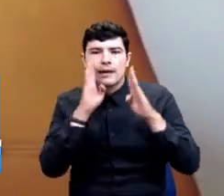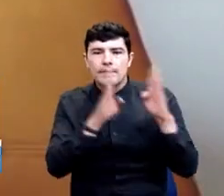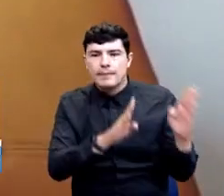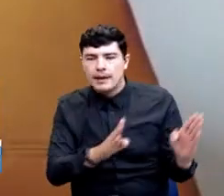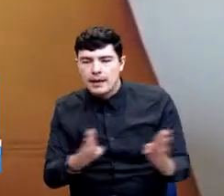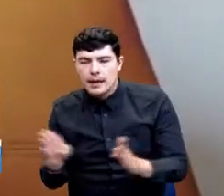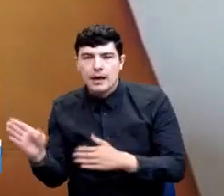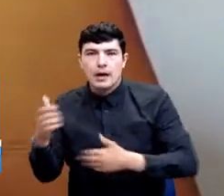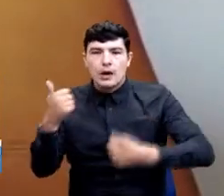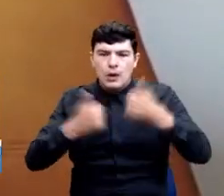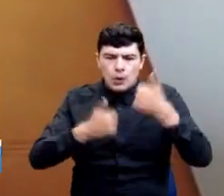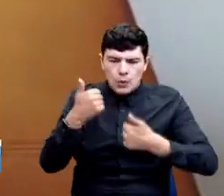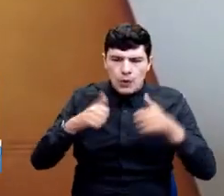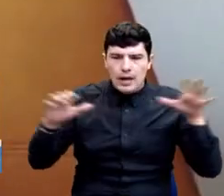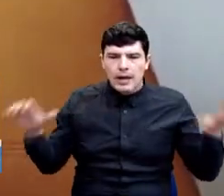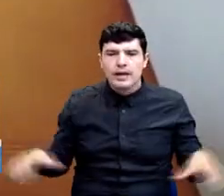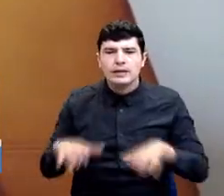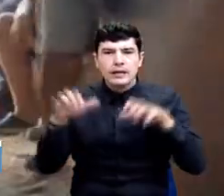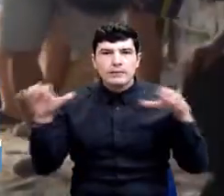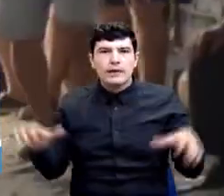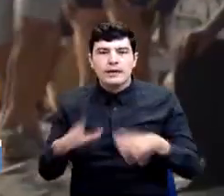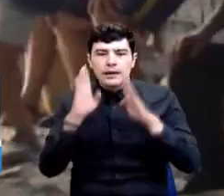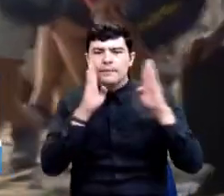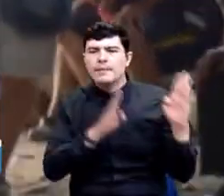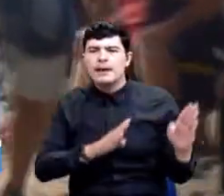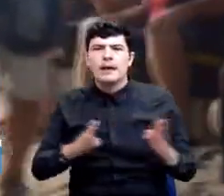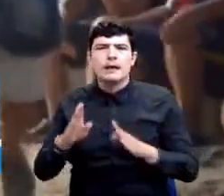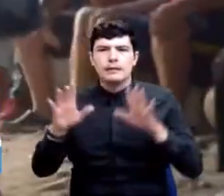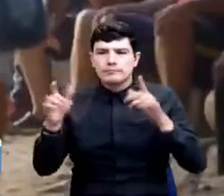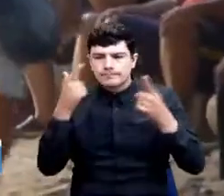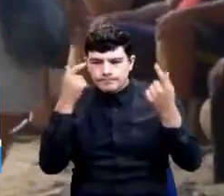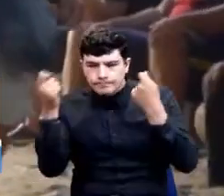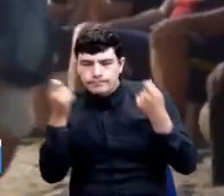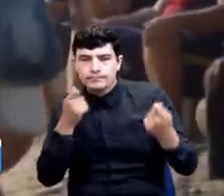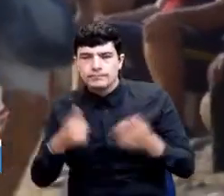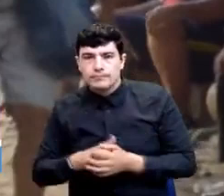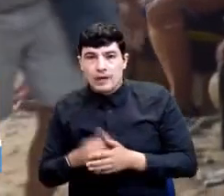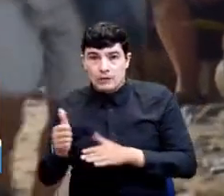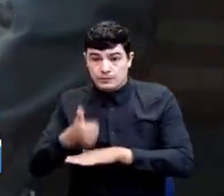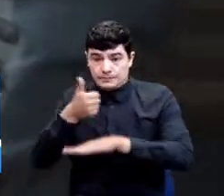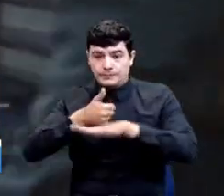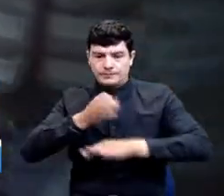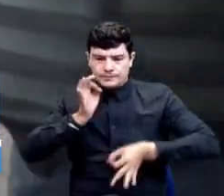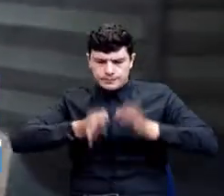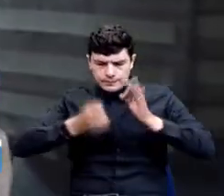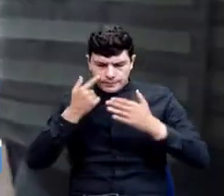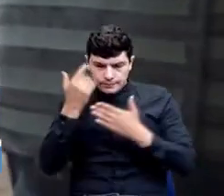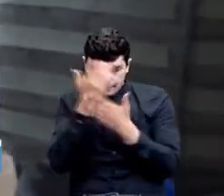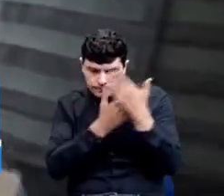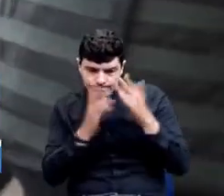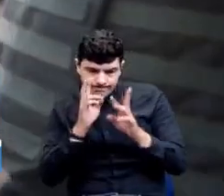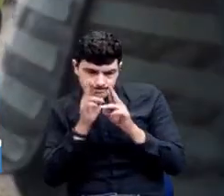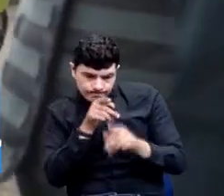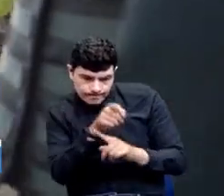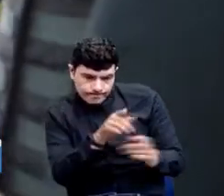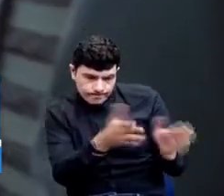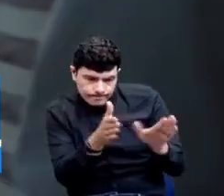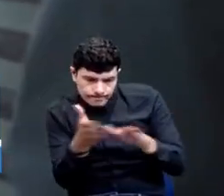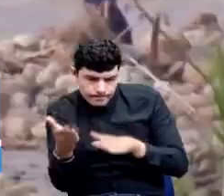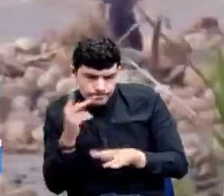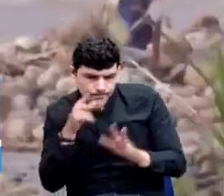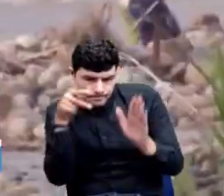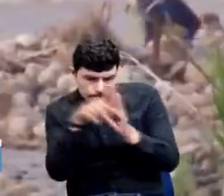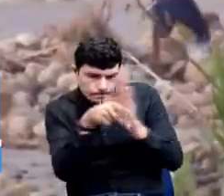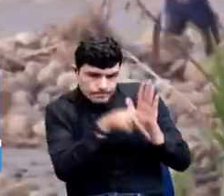Cuáles son las actividades que se van a desarrollar los análisis que han hecho las autoridades judiciales sobre estos homicidios han